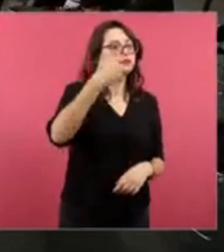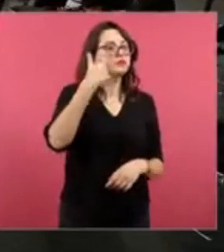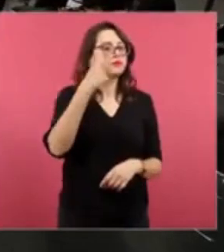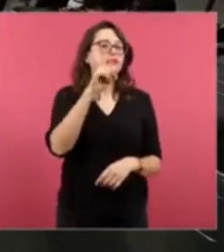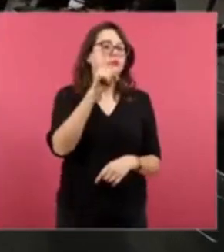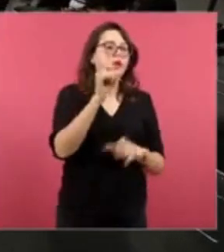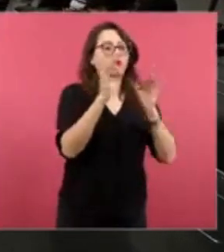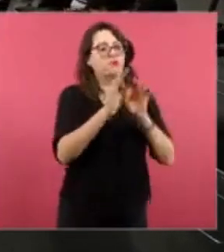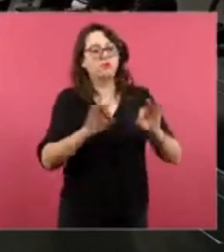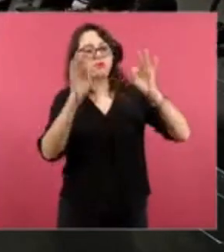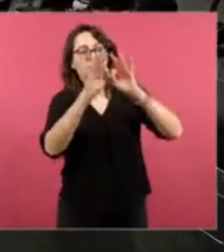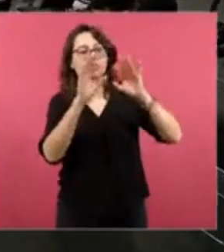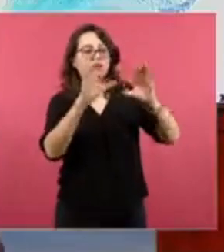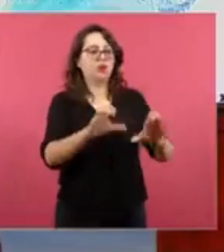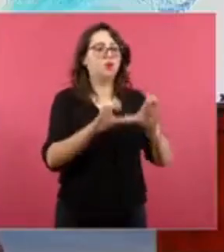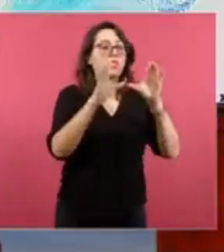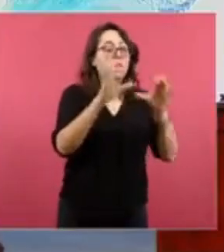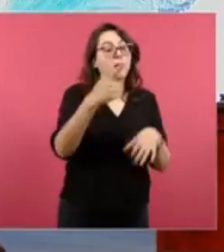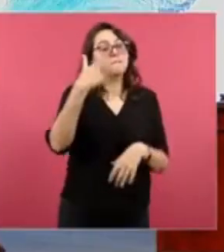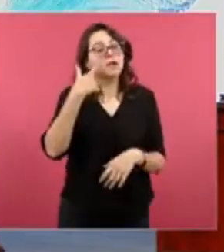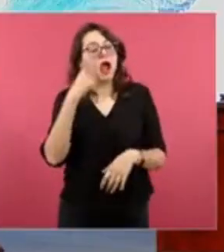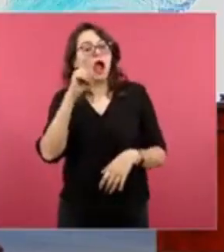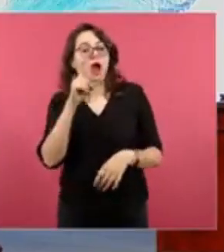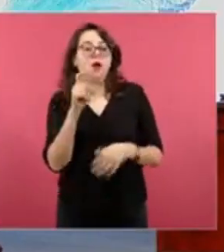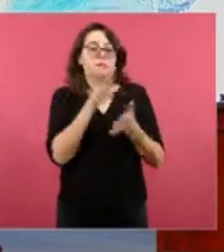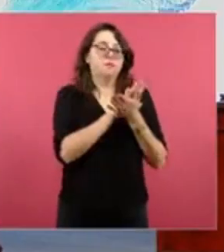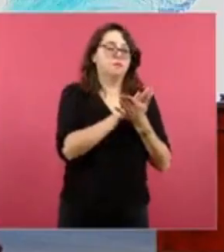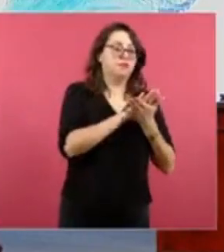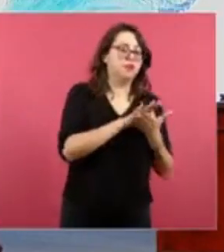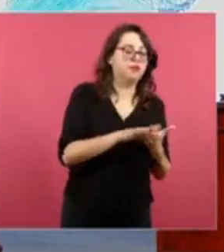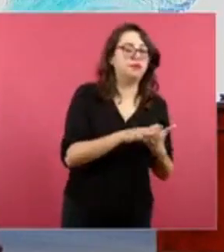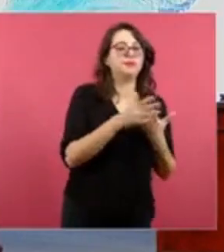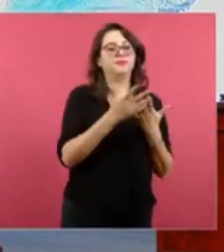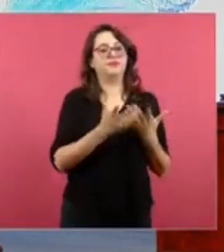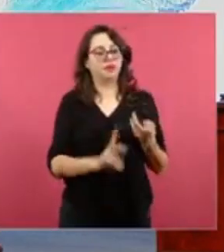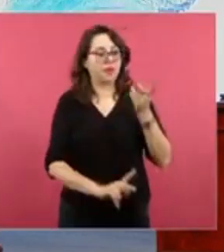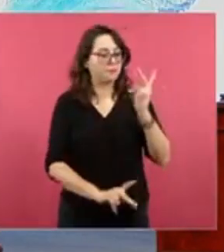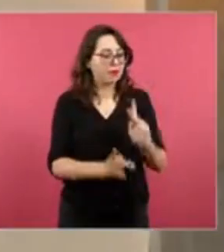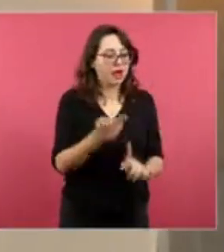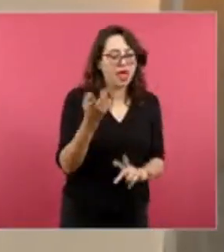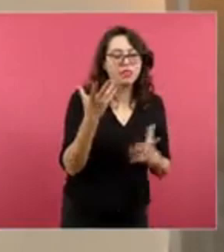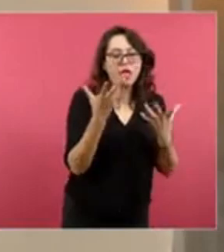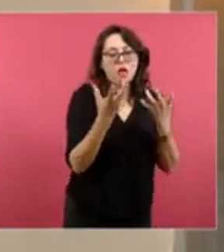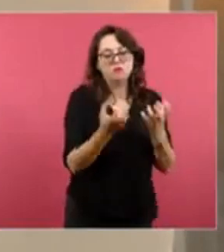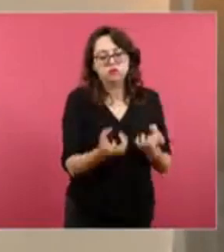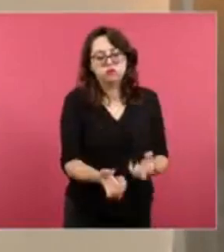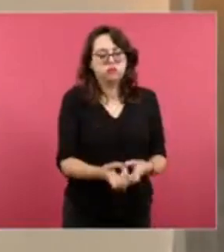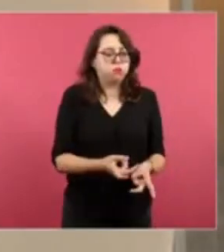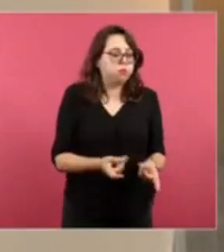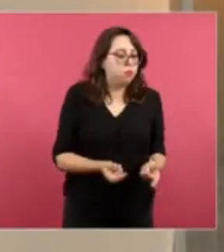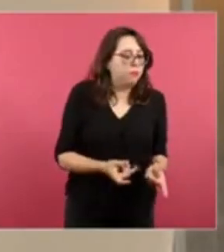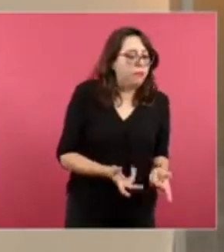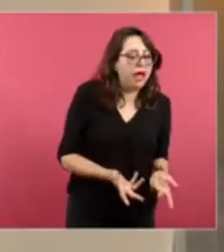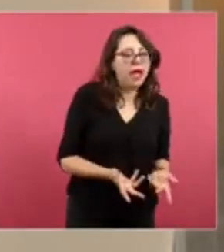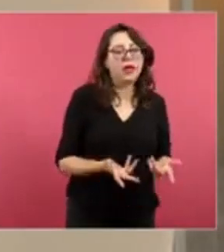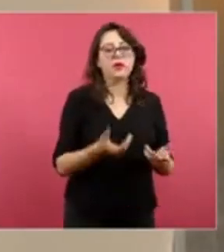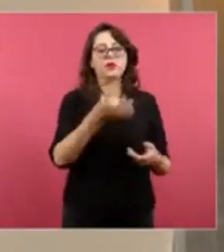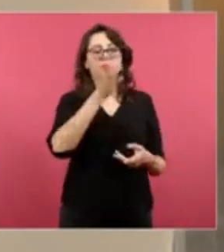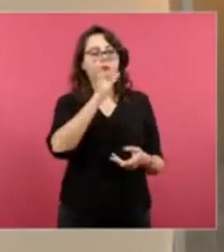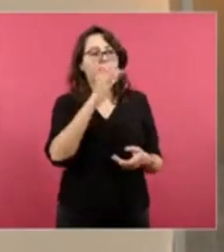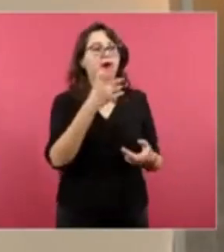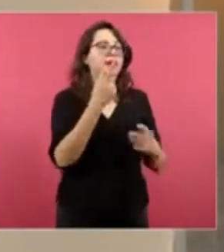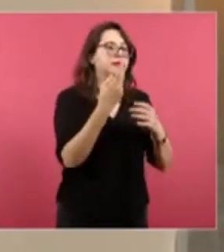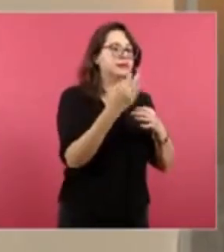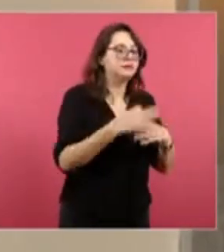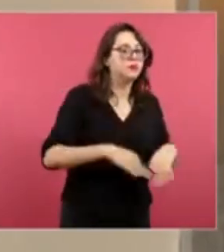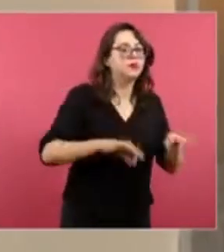cuidarla, porque nos estamos quedando sin agua, y si nos quedamos sin agua, pues ya no vamos a arreglar las plantitas, ya no le vamos a dar al perrito, ya no vamos a poder tomar.